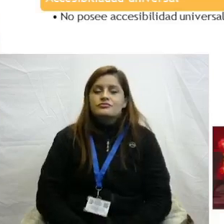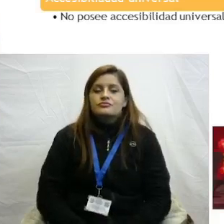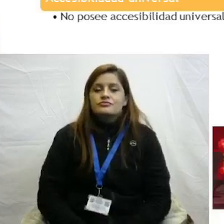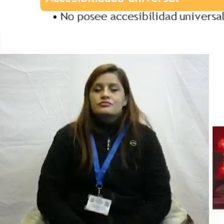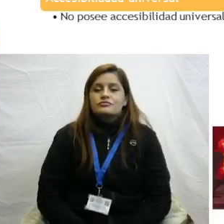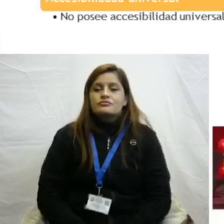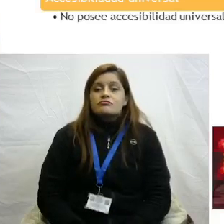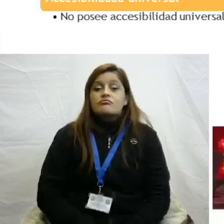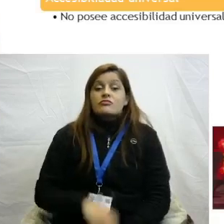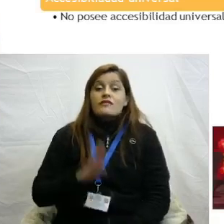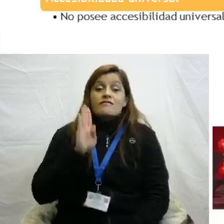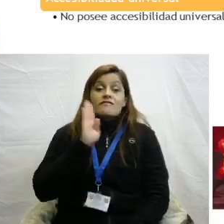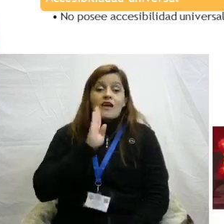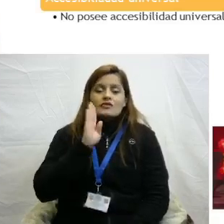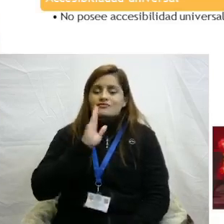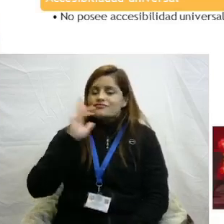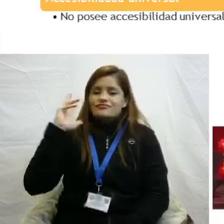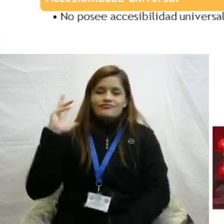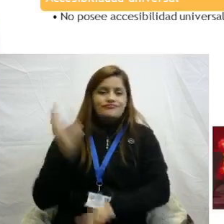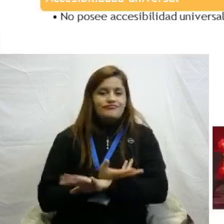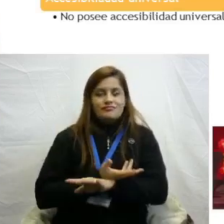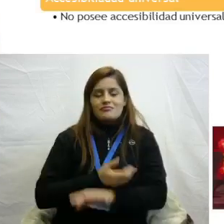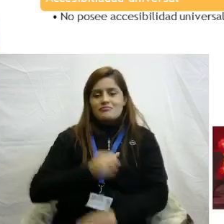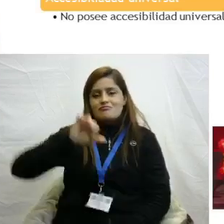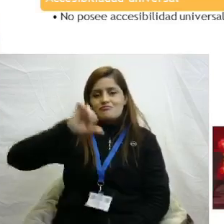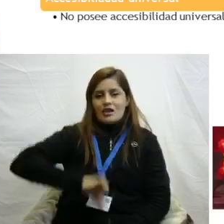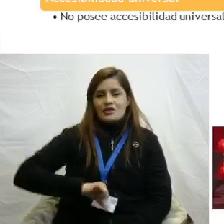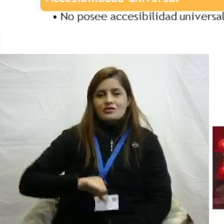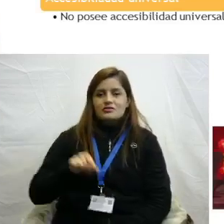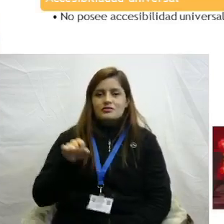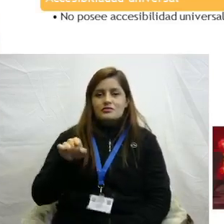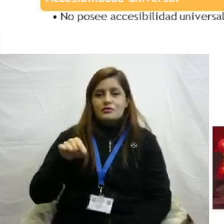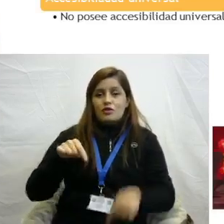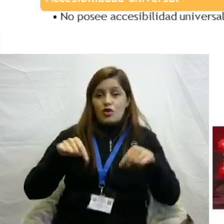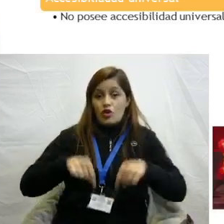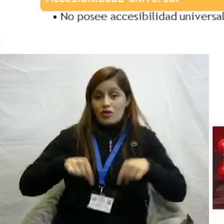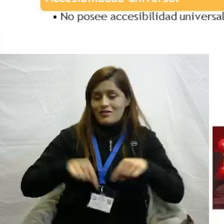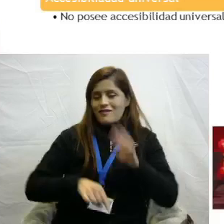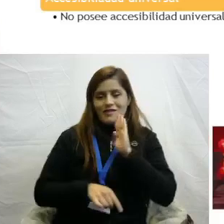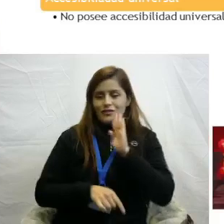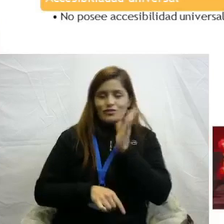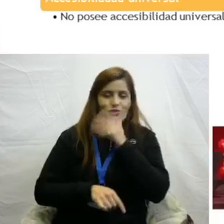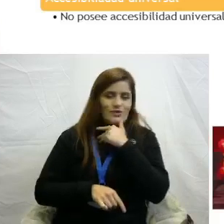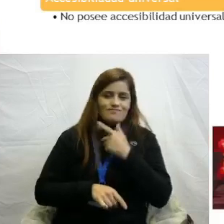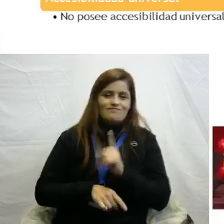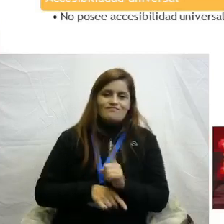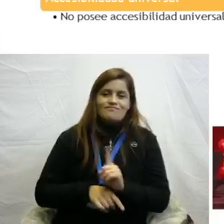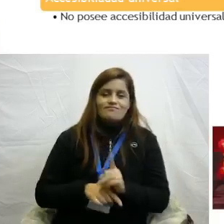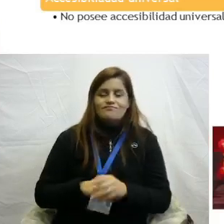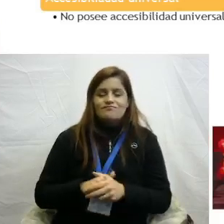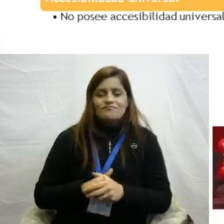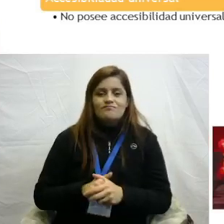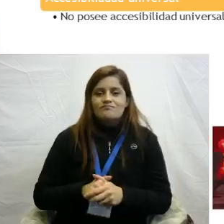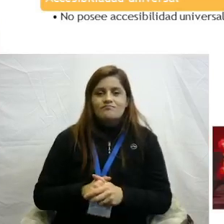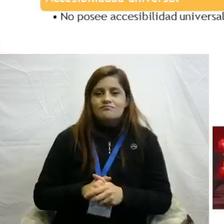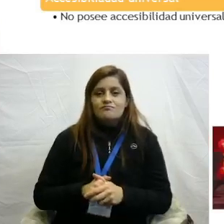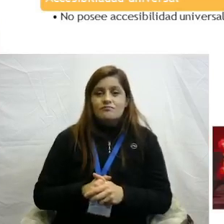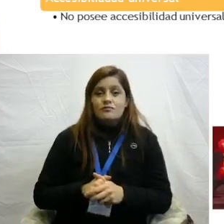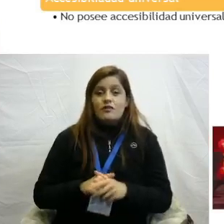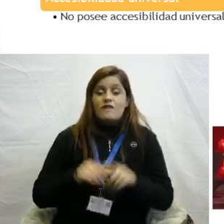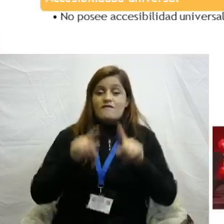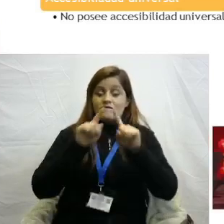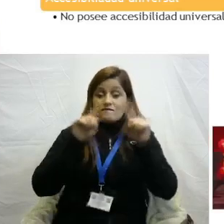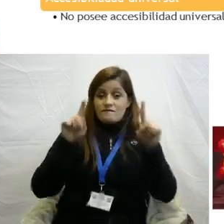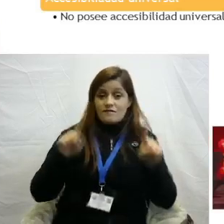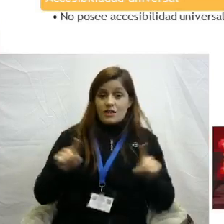También los baños tienen un deterioro grave porque la verdad es que prácticamente hoy no hay baño. ¿Ya? Las puertas y ventanas